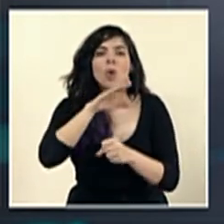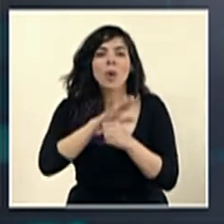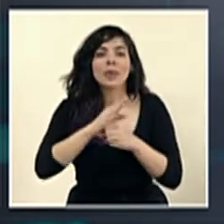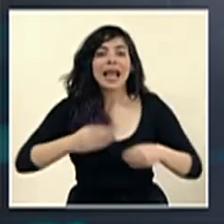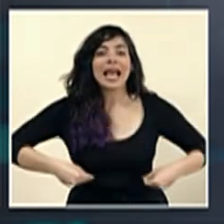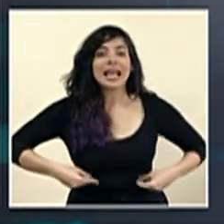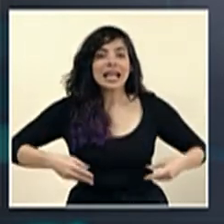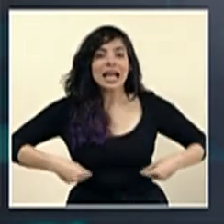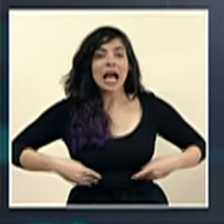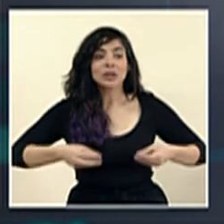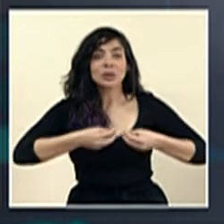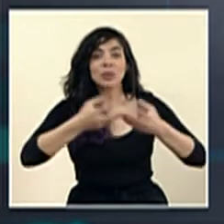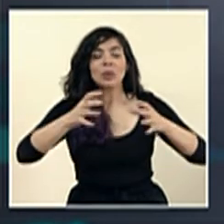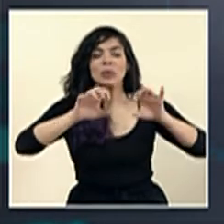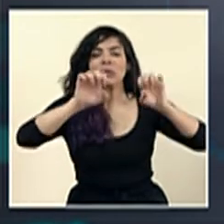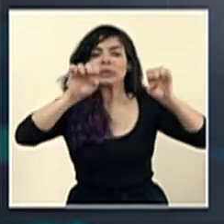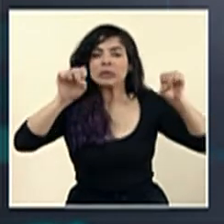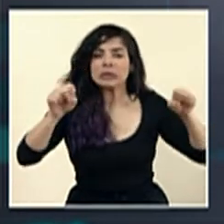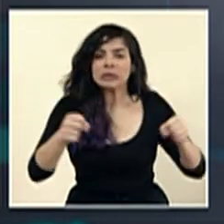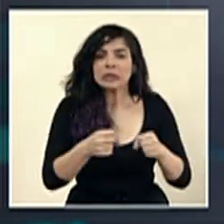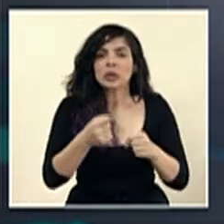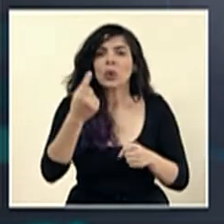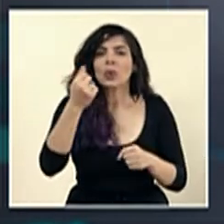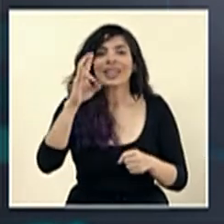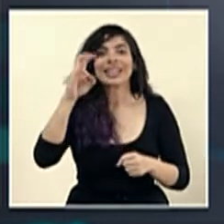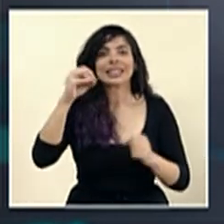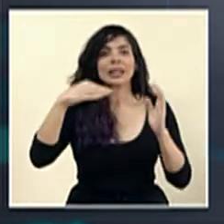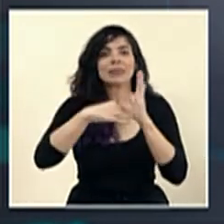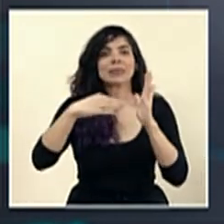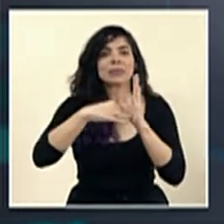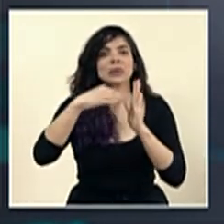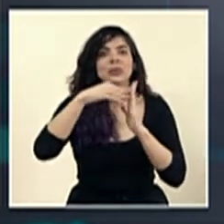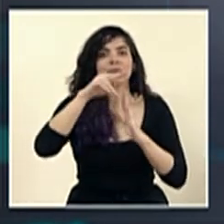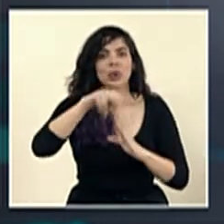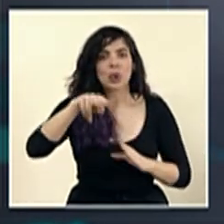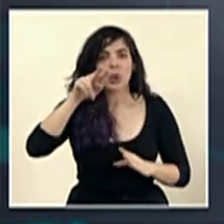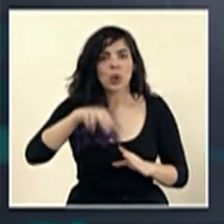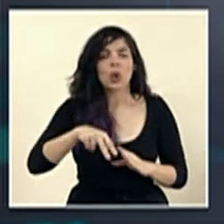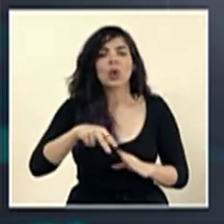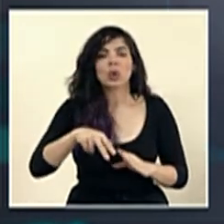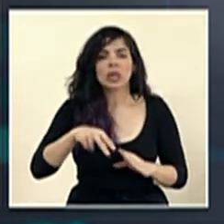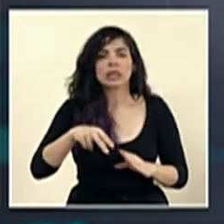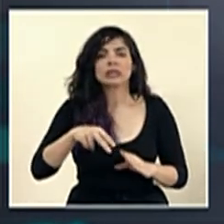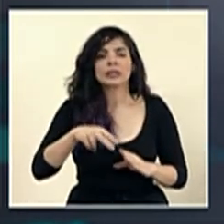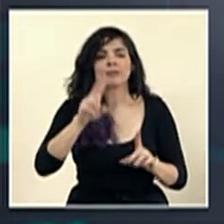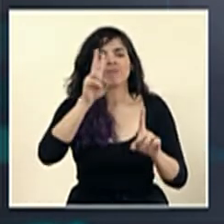el gasto público por otros 70,000 millones de colones en medidas